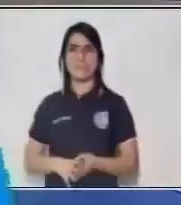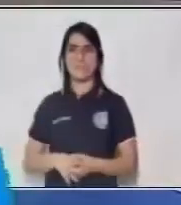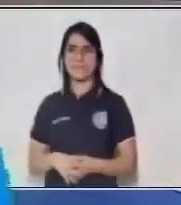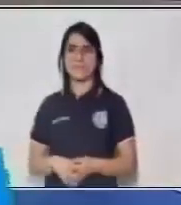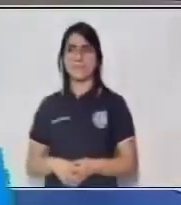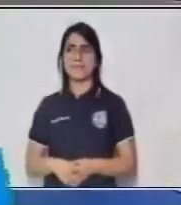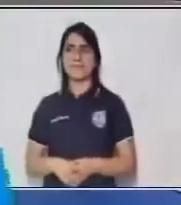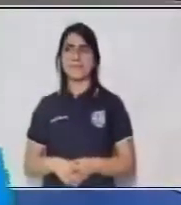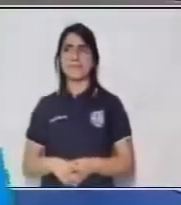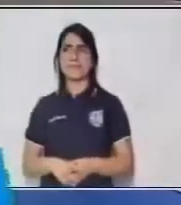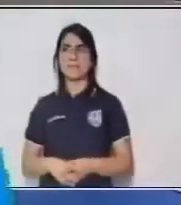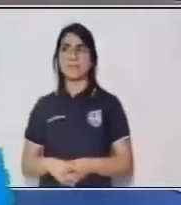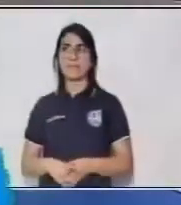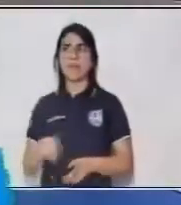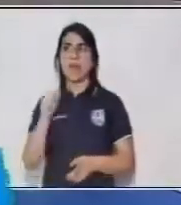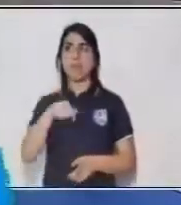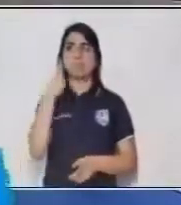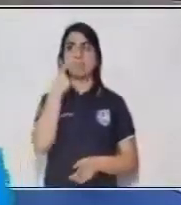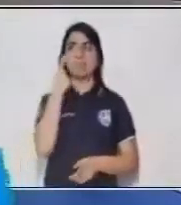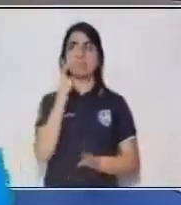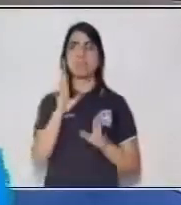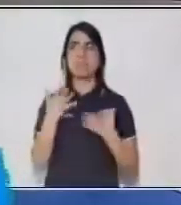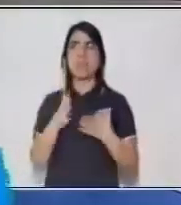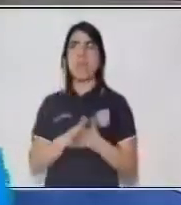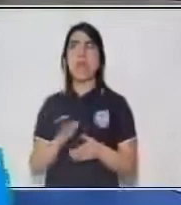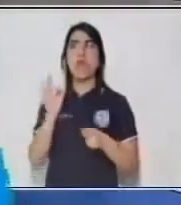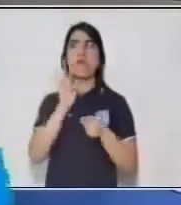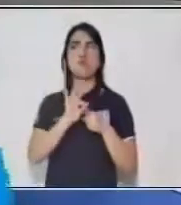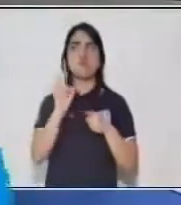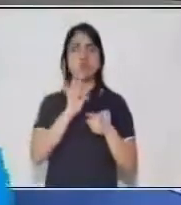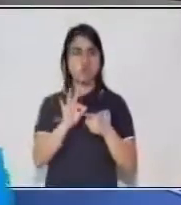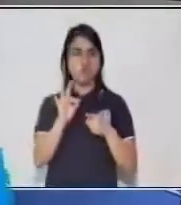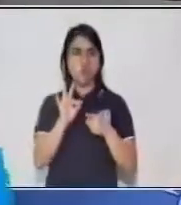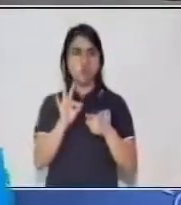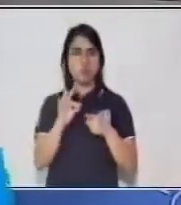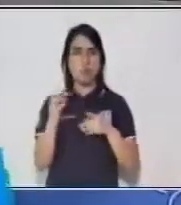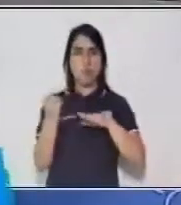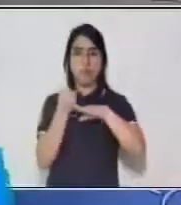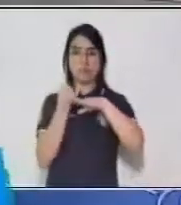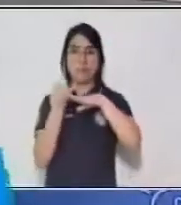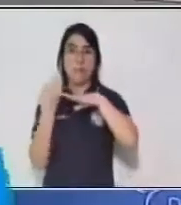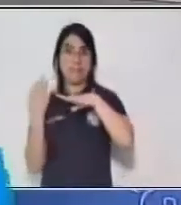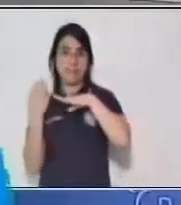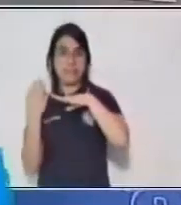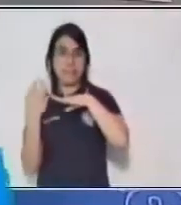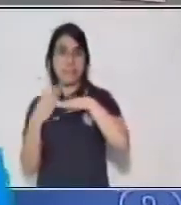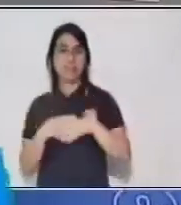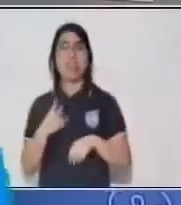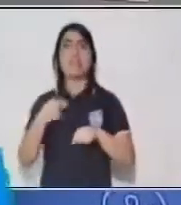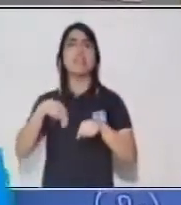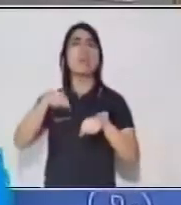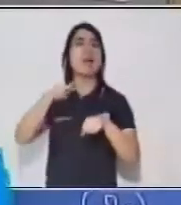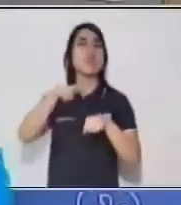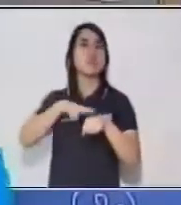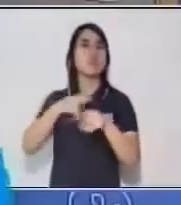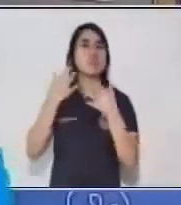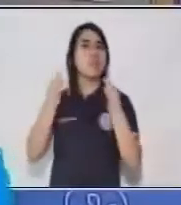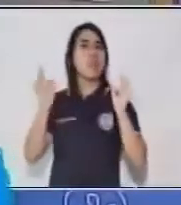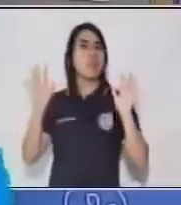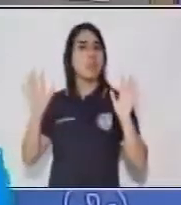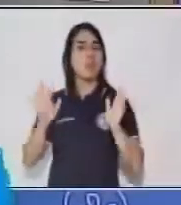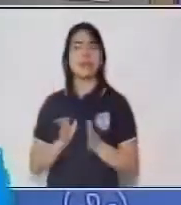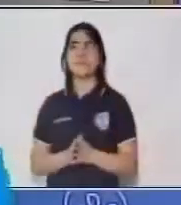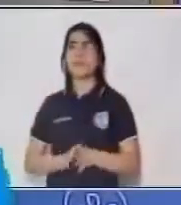vamos a ver entonces función exponencial natural. ¿Qué pasa cuando la base es